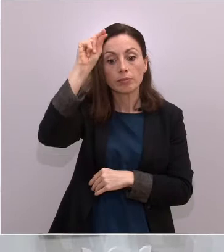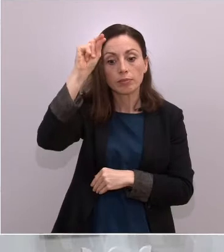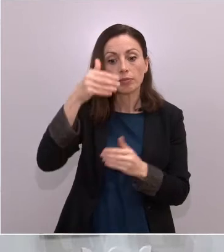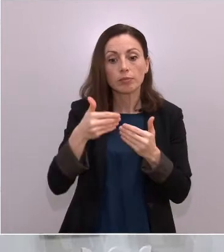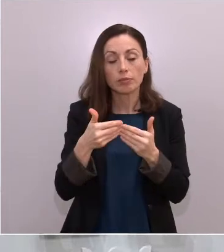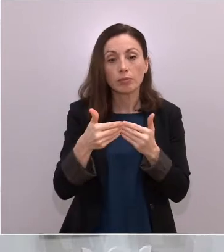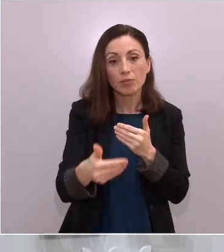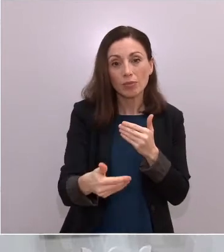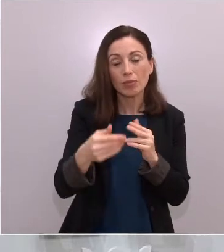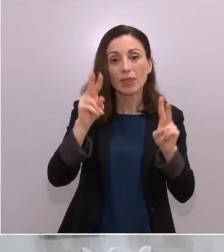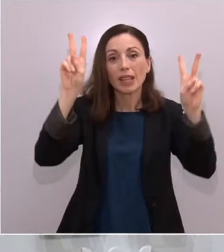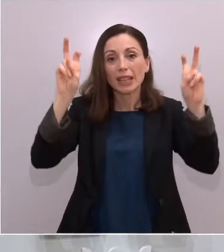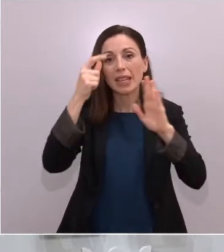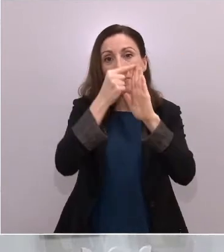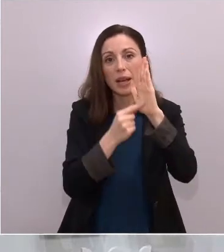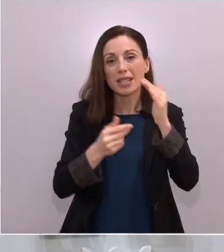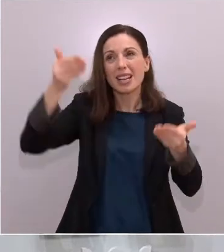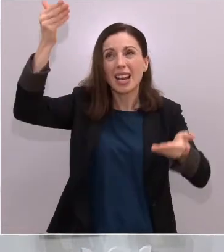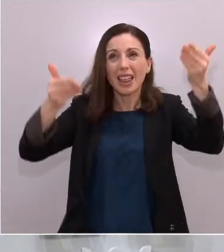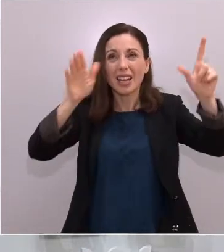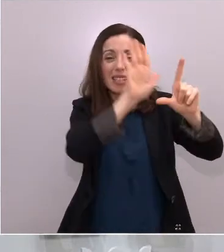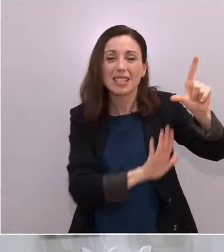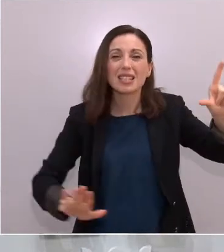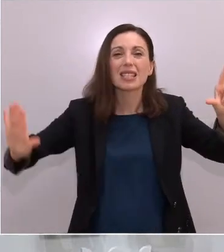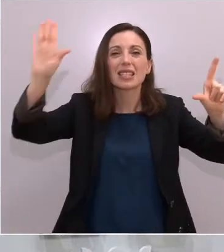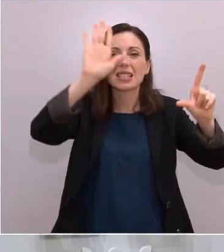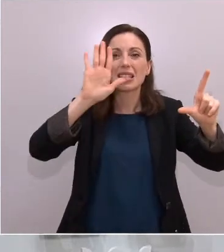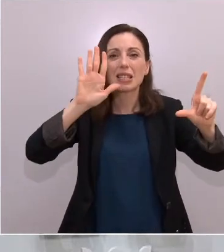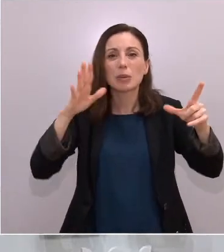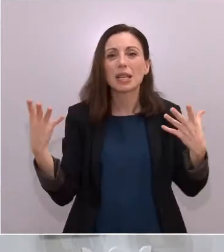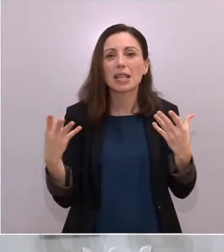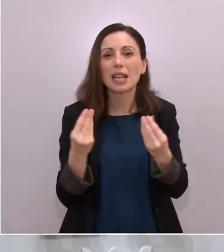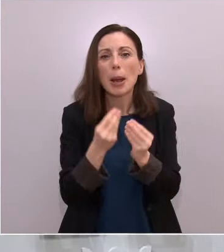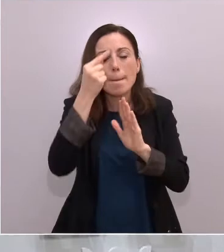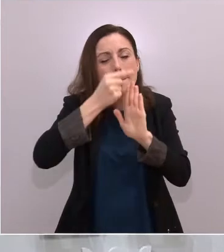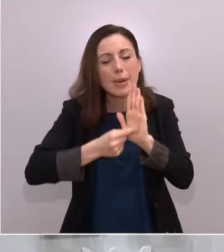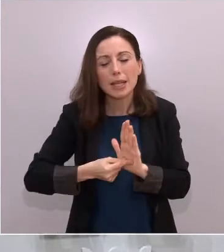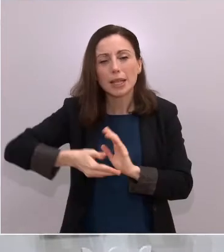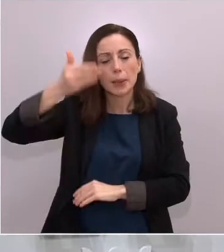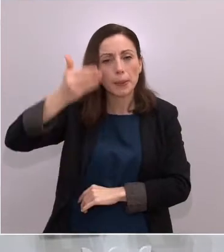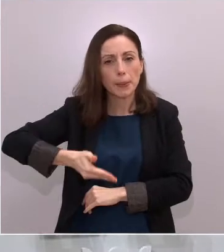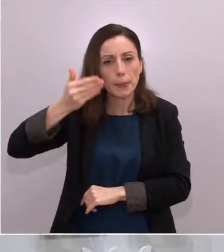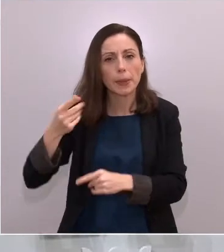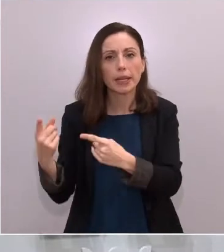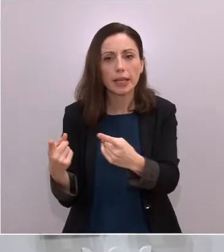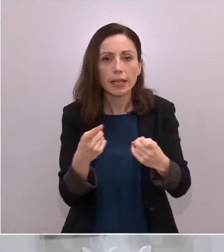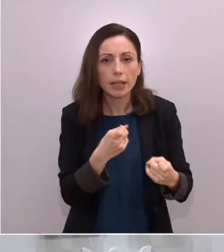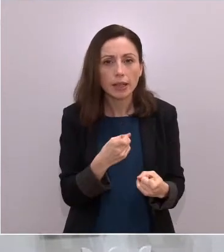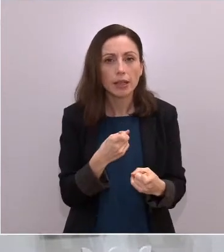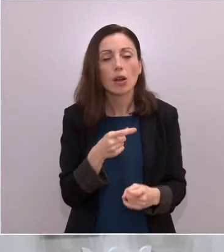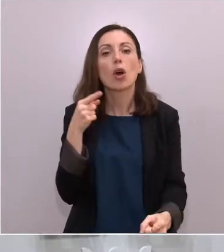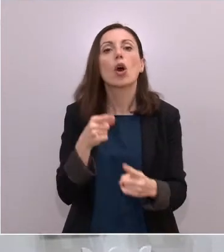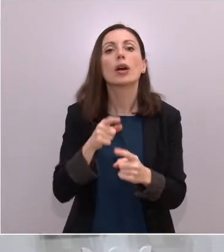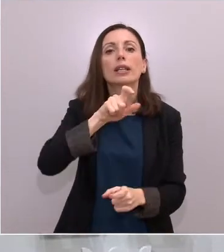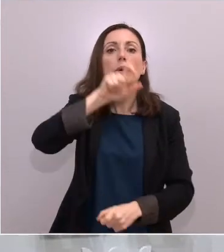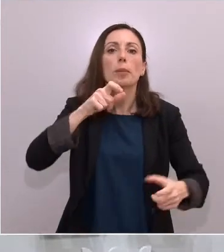escalada asimétrica deben de ir acompañadas de todas las medidas imprescindibles y necesarias para garantizar la salud